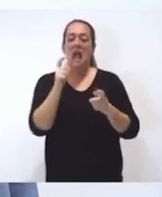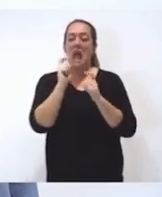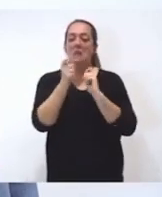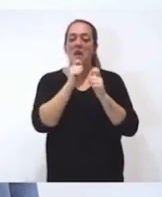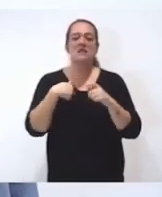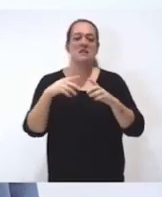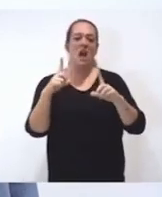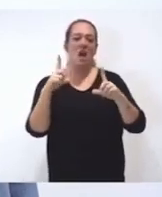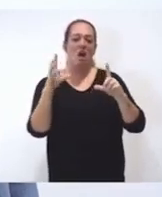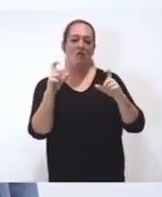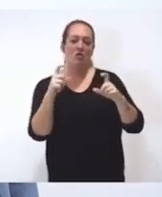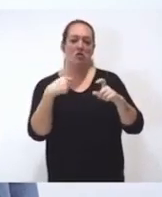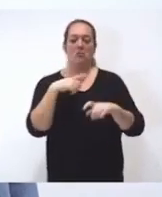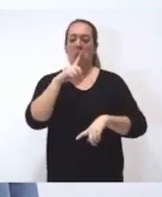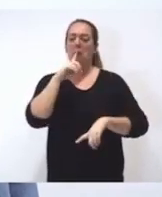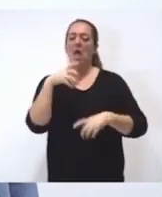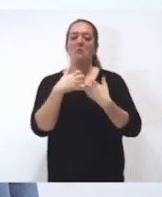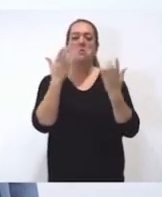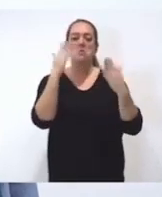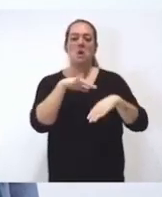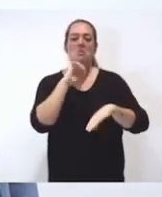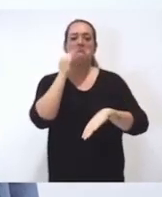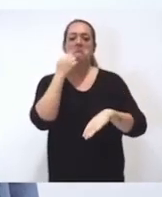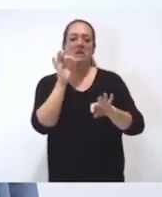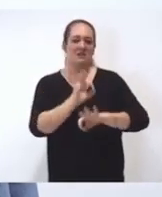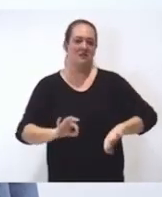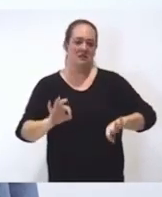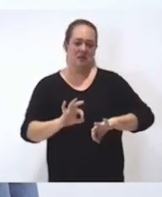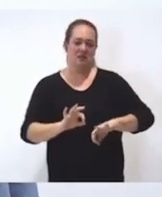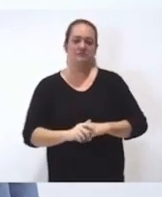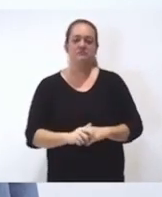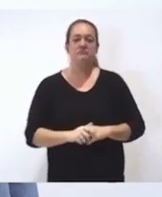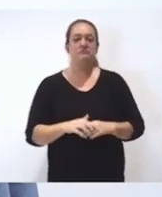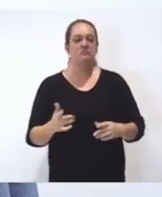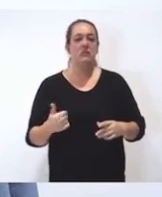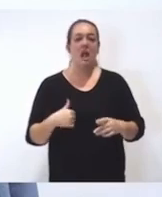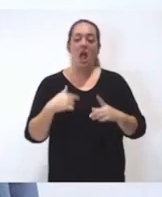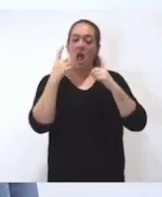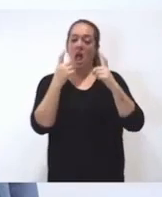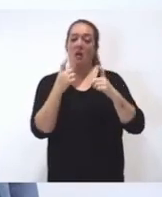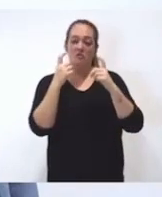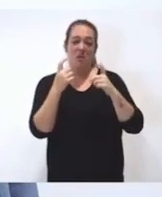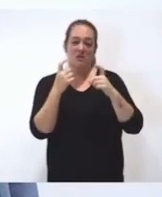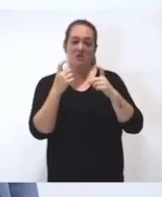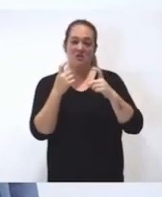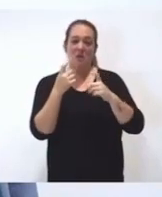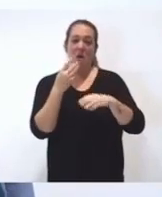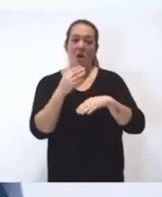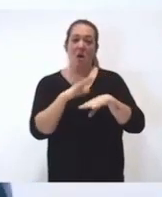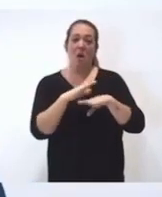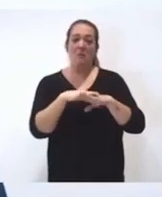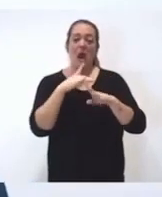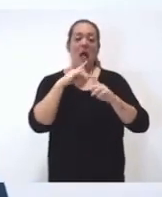Que calla, que no lucha y que no reclama. Y que hace un infinito esfuerzo por vender lo que no hace.